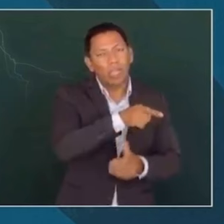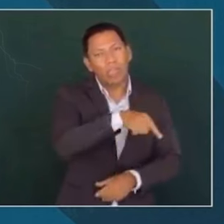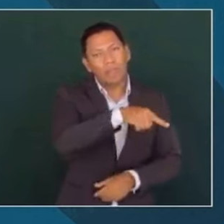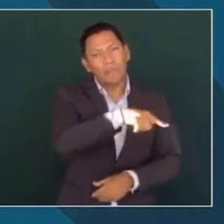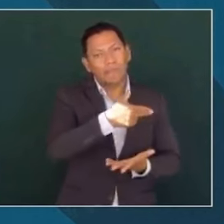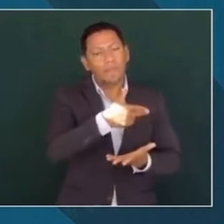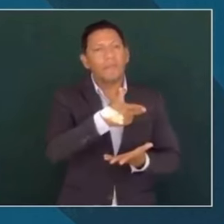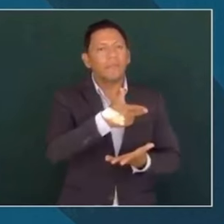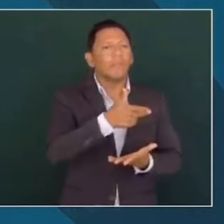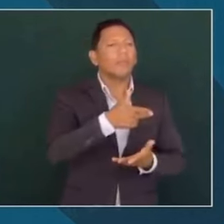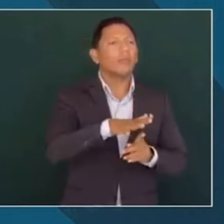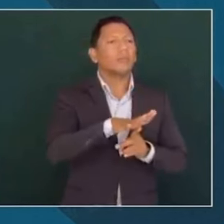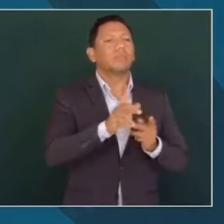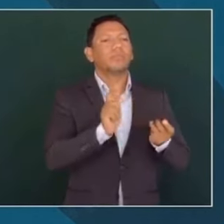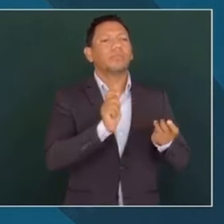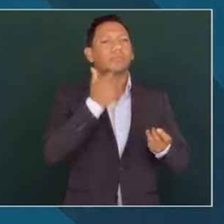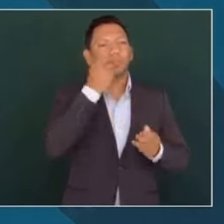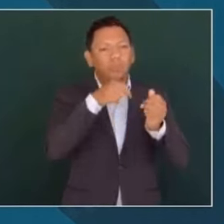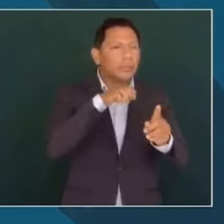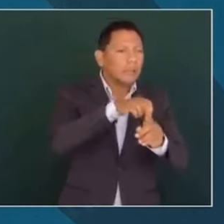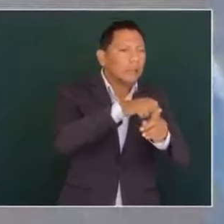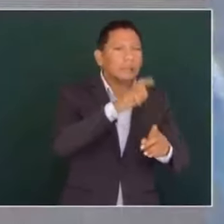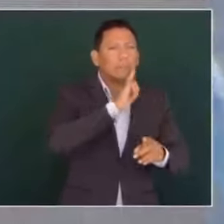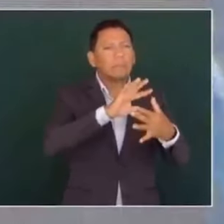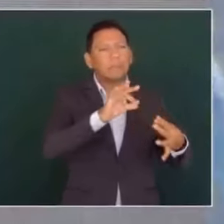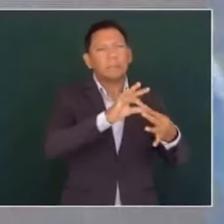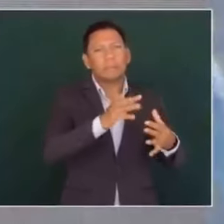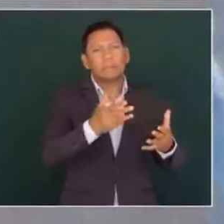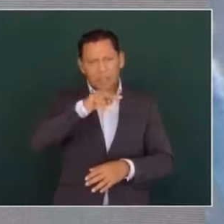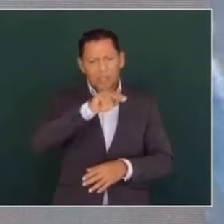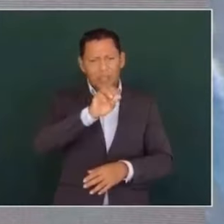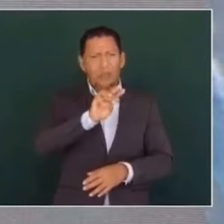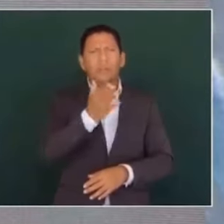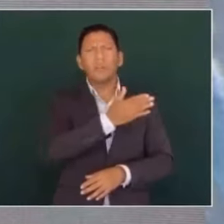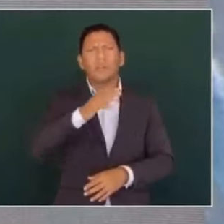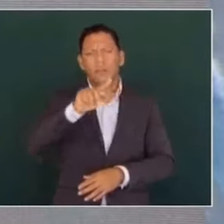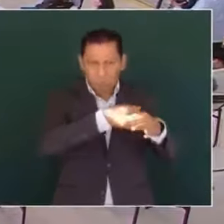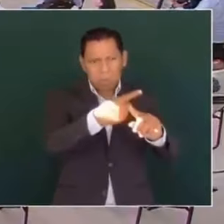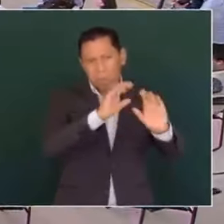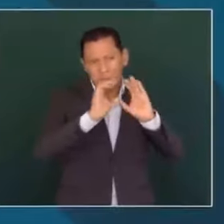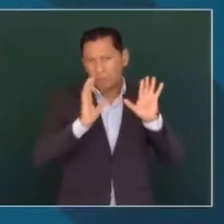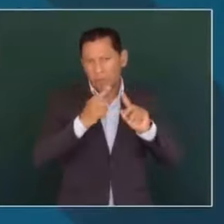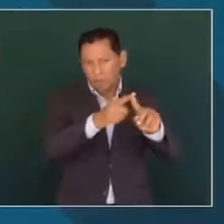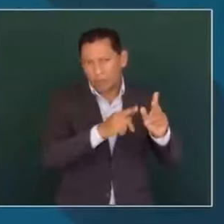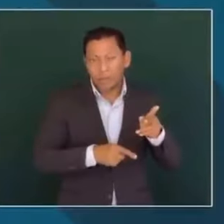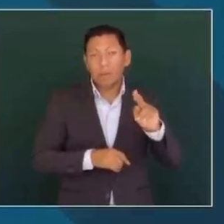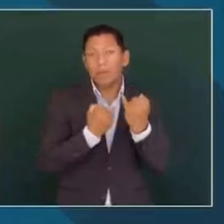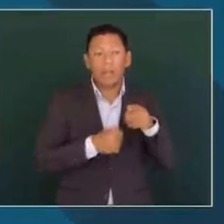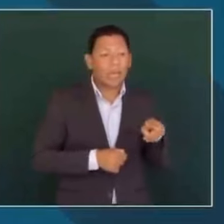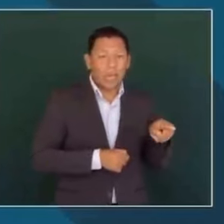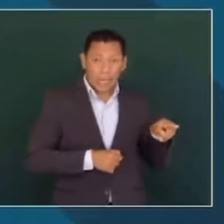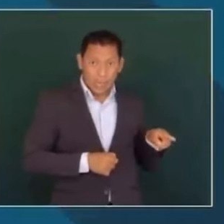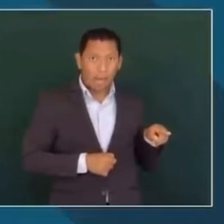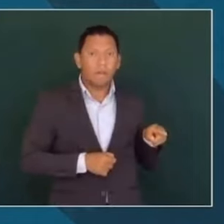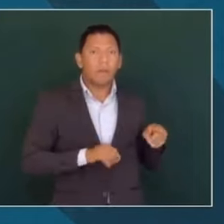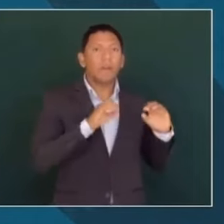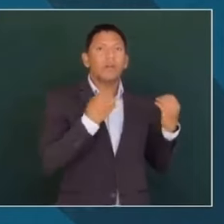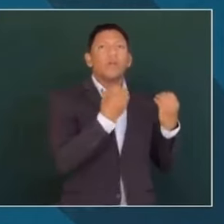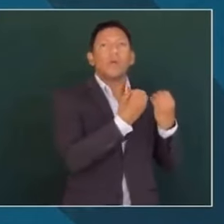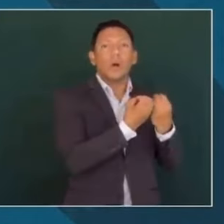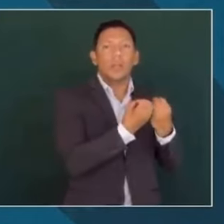a la manipulación, a las calumnias. Todo esto del New York Times y de otros medios. Pero también lo están haciendo en